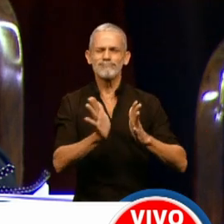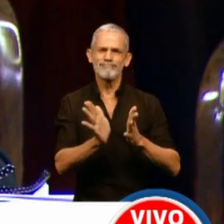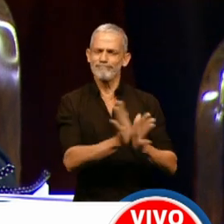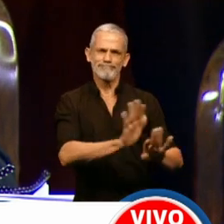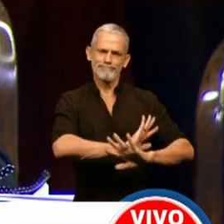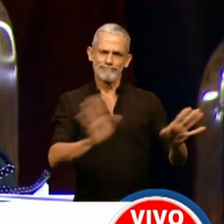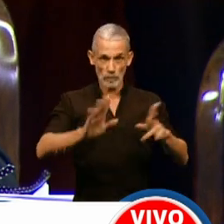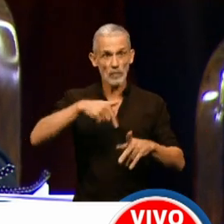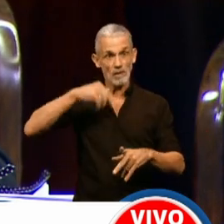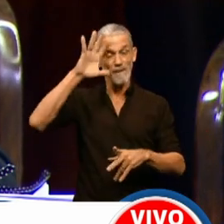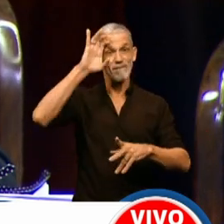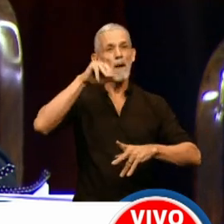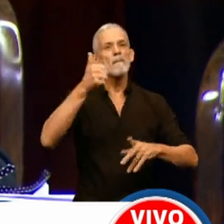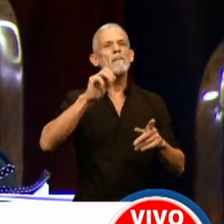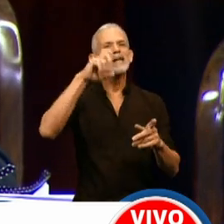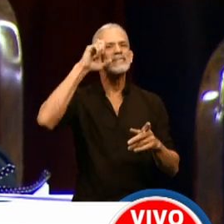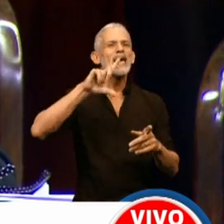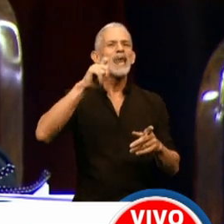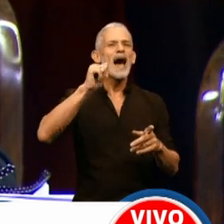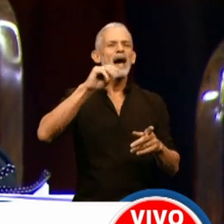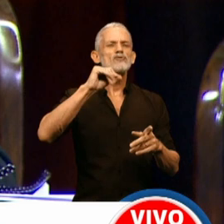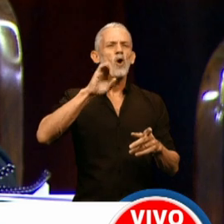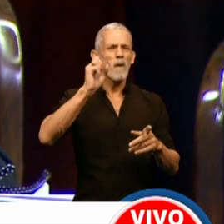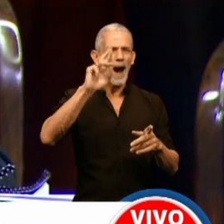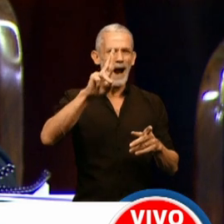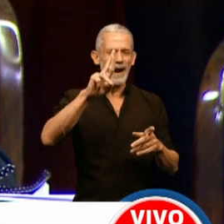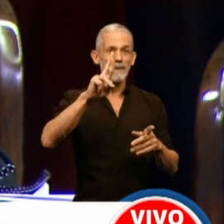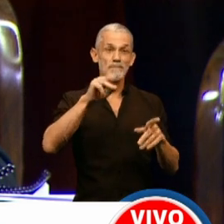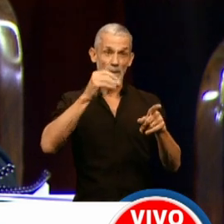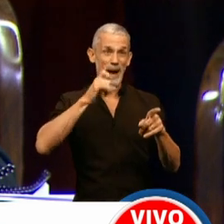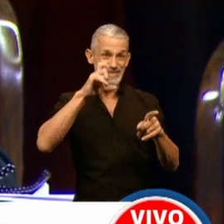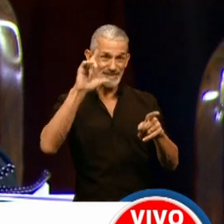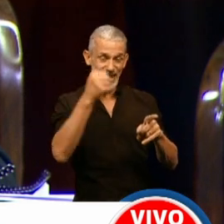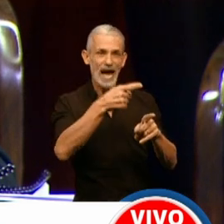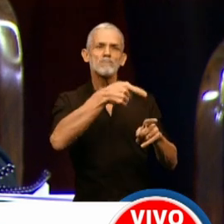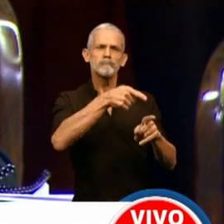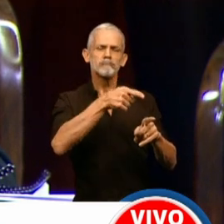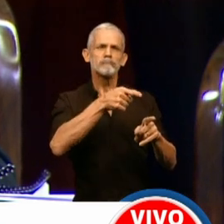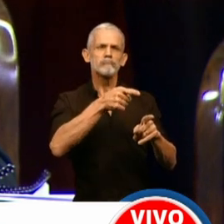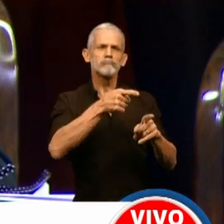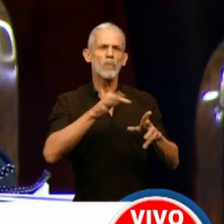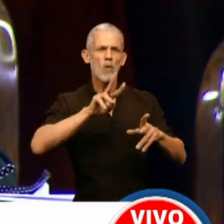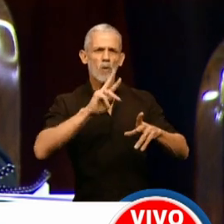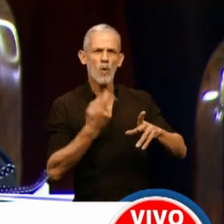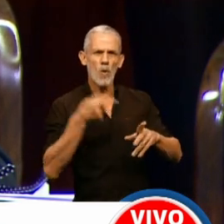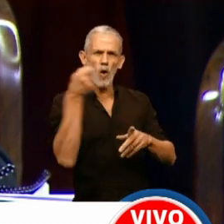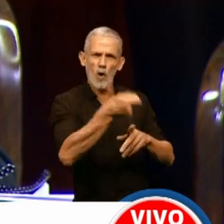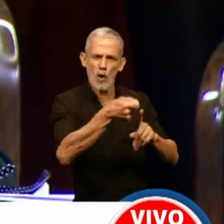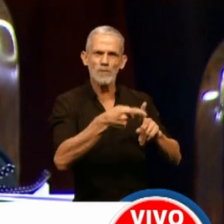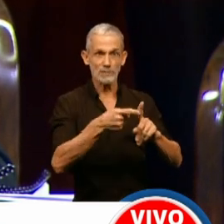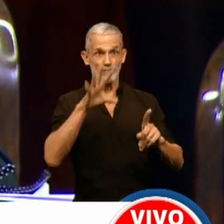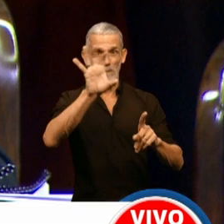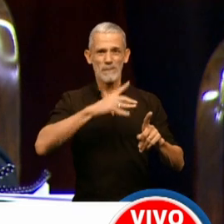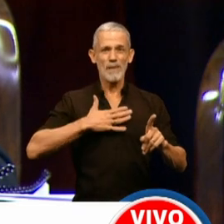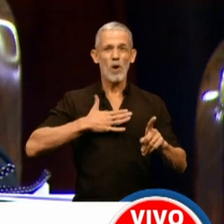yo tengo que acordarme de marcela chocobar marcela fue víctima de transfer miz y dio en mi provincia y